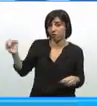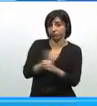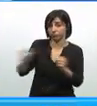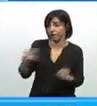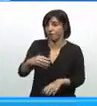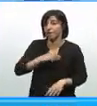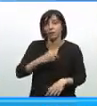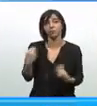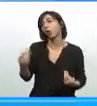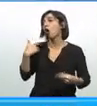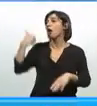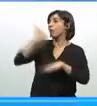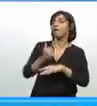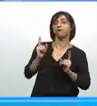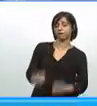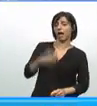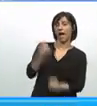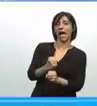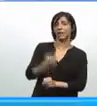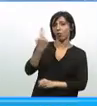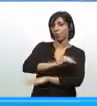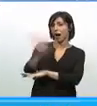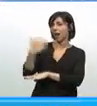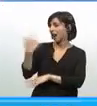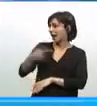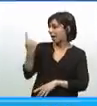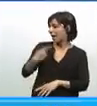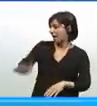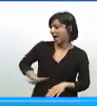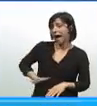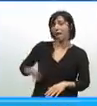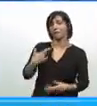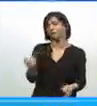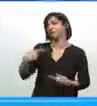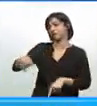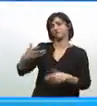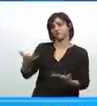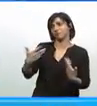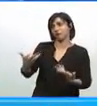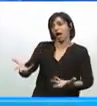hasta la 1 de la mañana para hacer nota. Estamos muertos de hambre, así que debería por lo menos alentarnos.